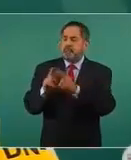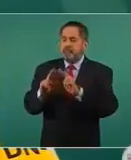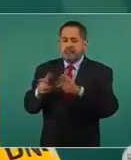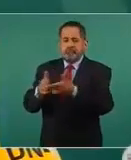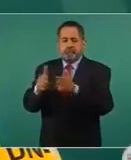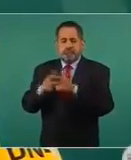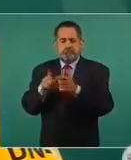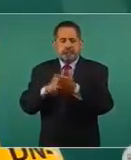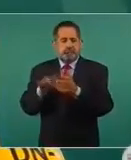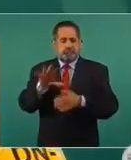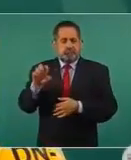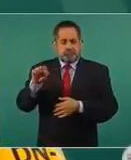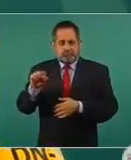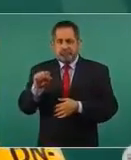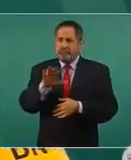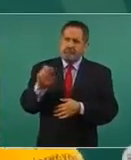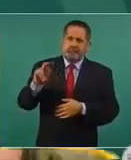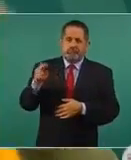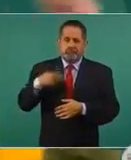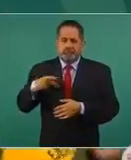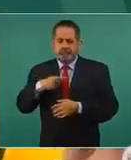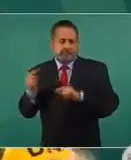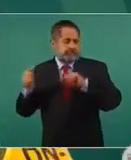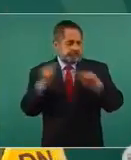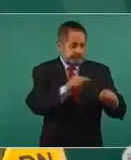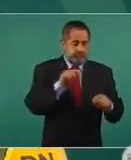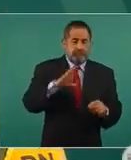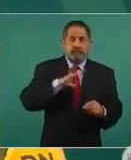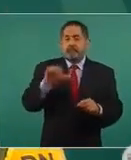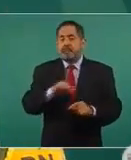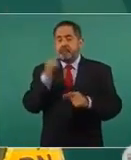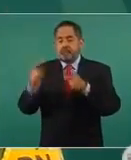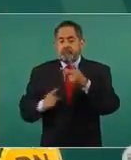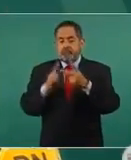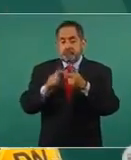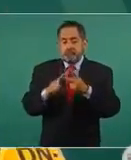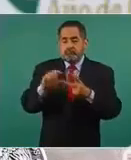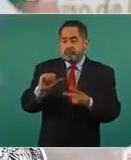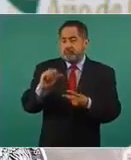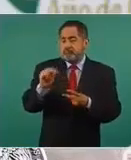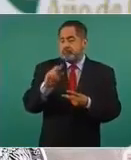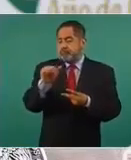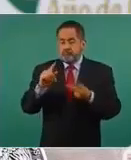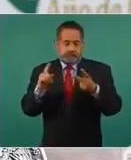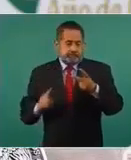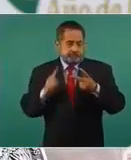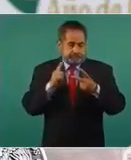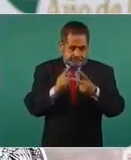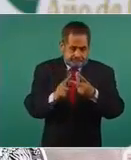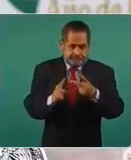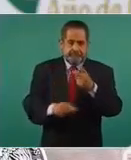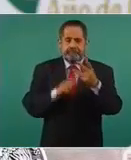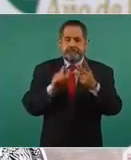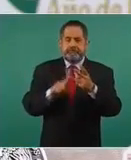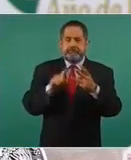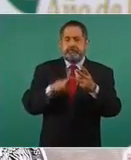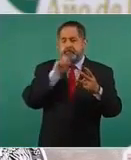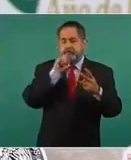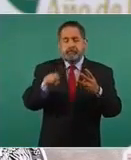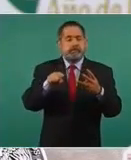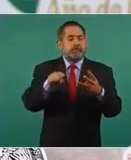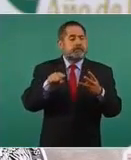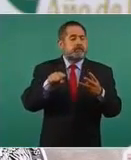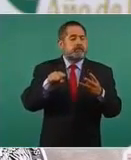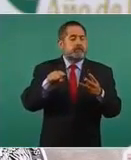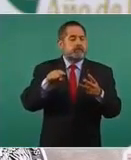con 560, 580 hombres, otra más que va a haber en Acuña, tenemos una más al